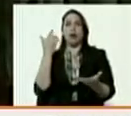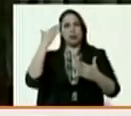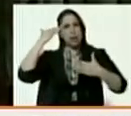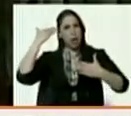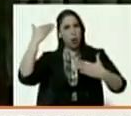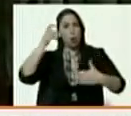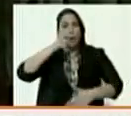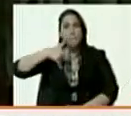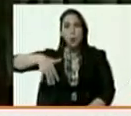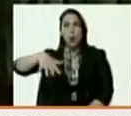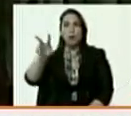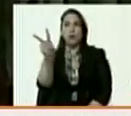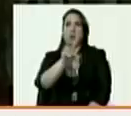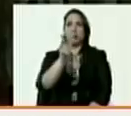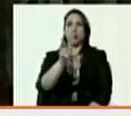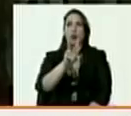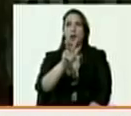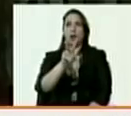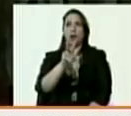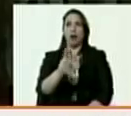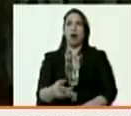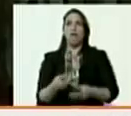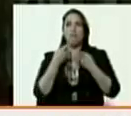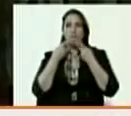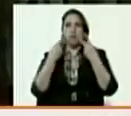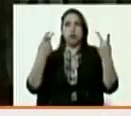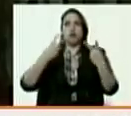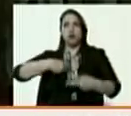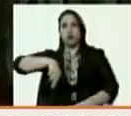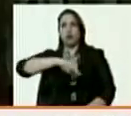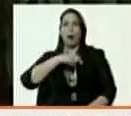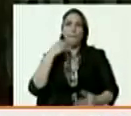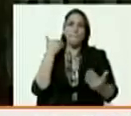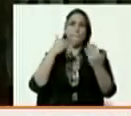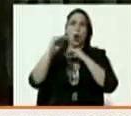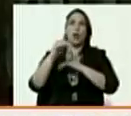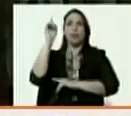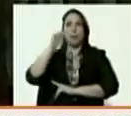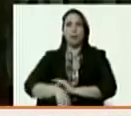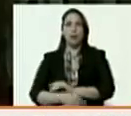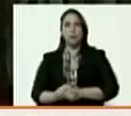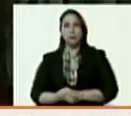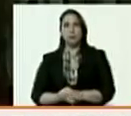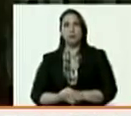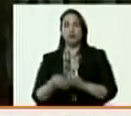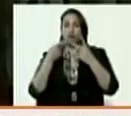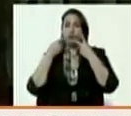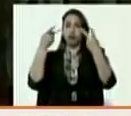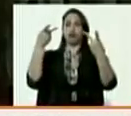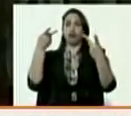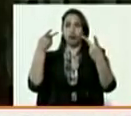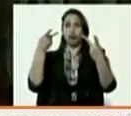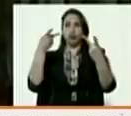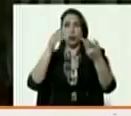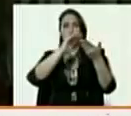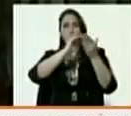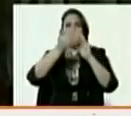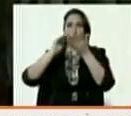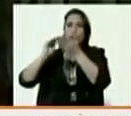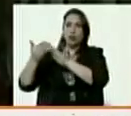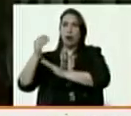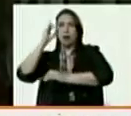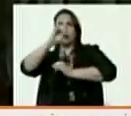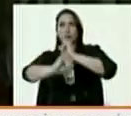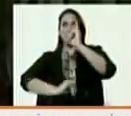al pueblo de Venezuela, para transmitir nuestro mensaje, para transmitir también el mensaje a la comunidad